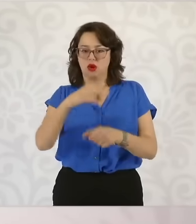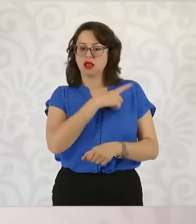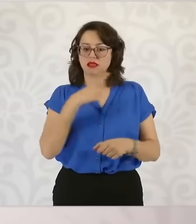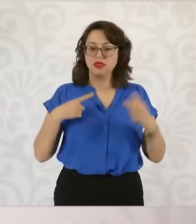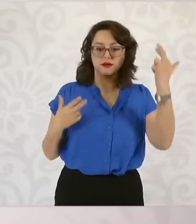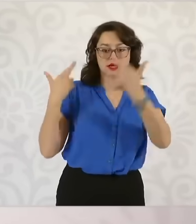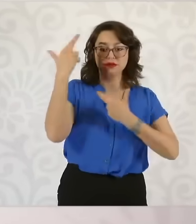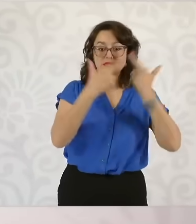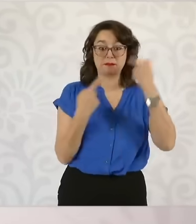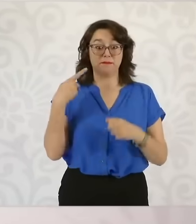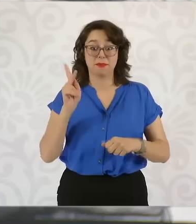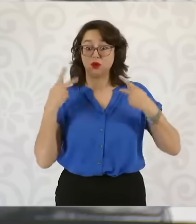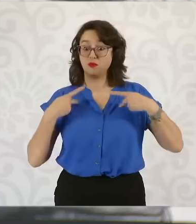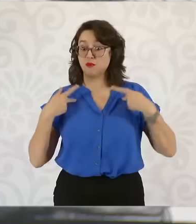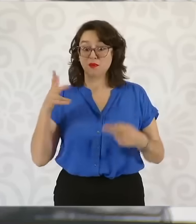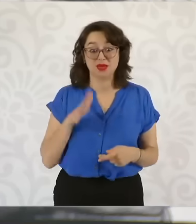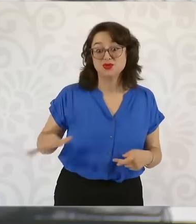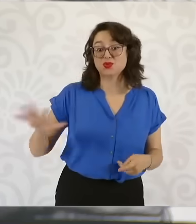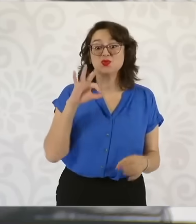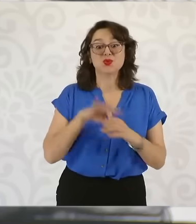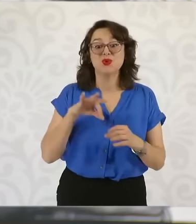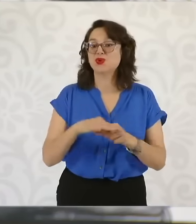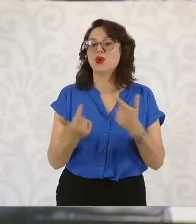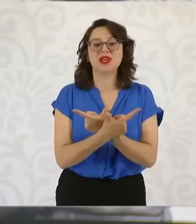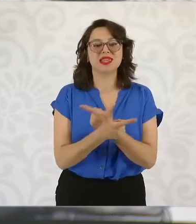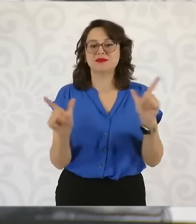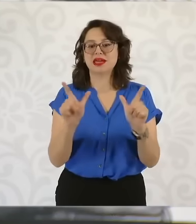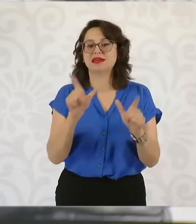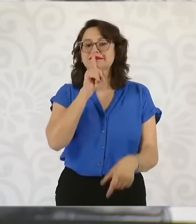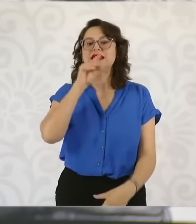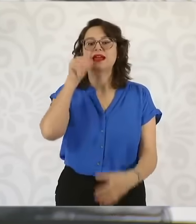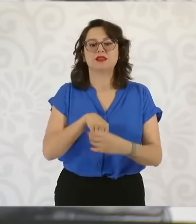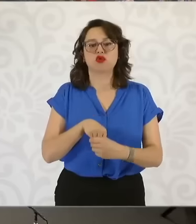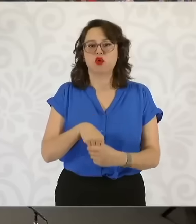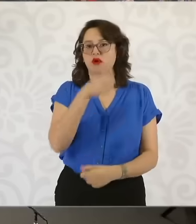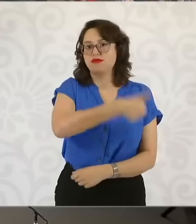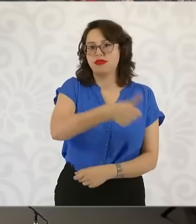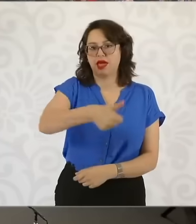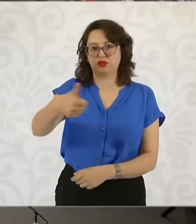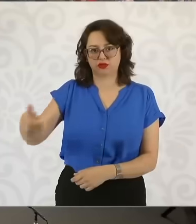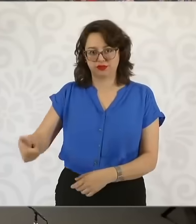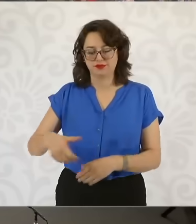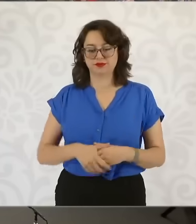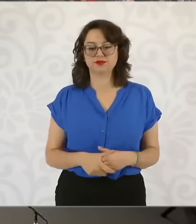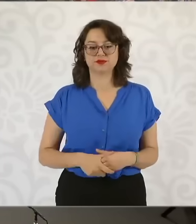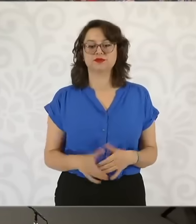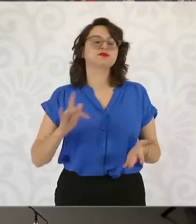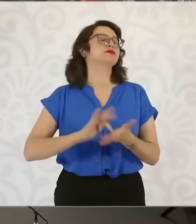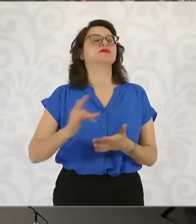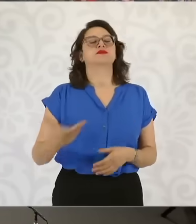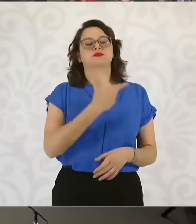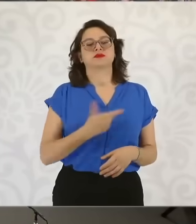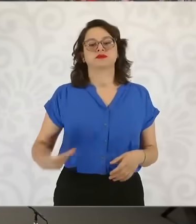pero libertad libre, voto libre, secreto y directo. Gracias, Presidenta. También ya por